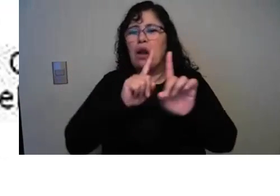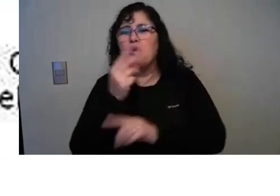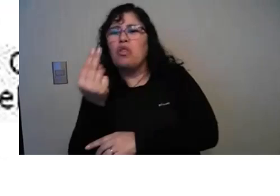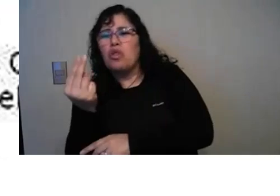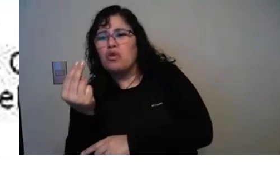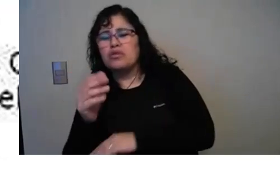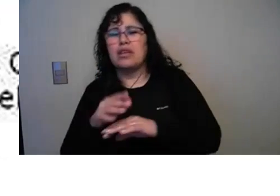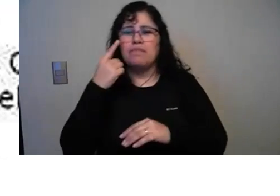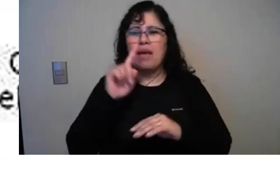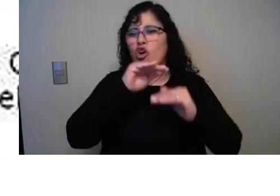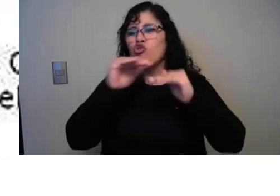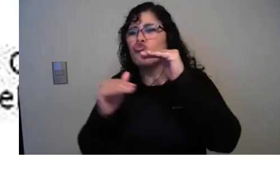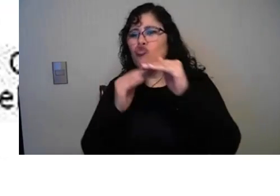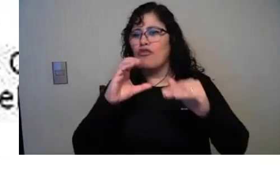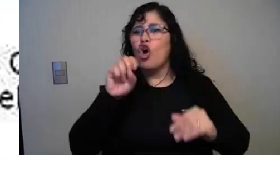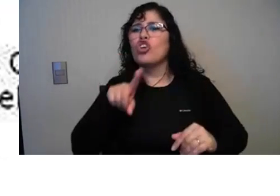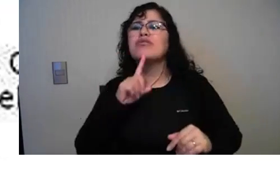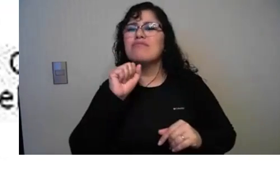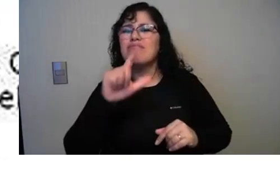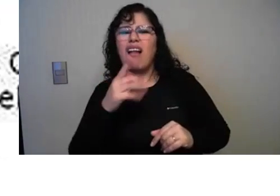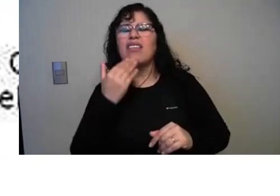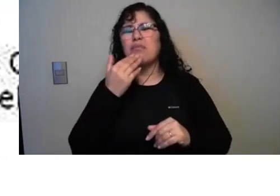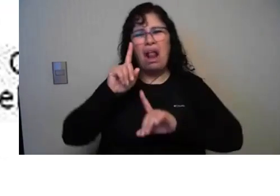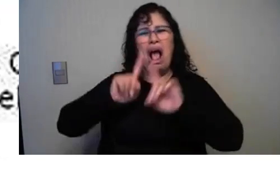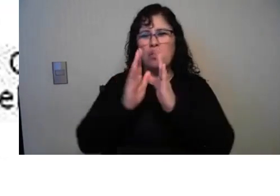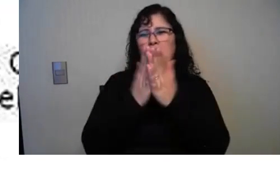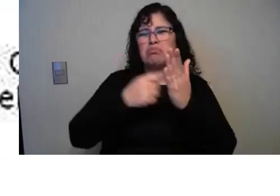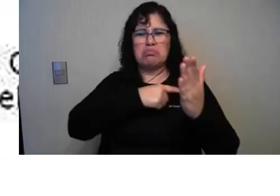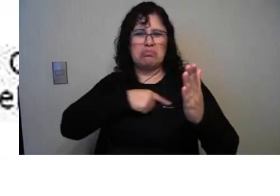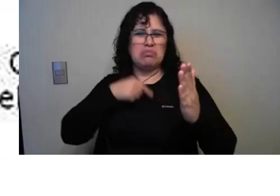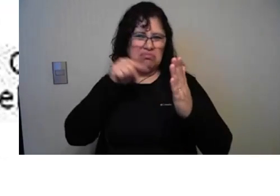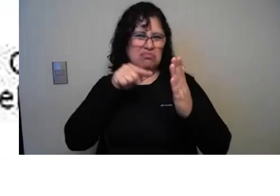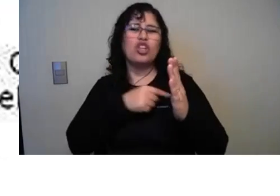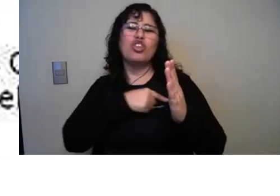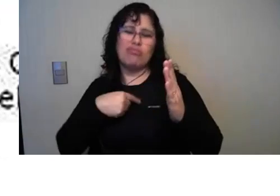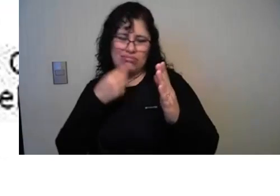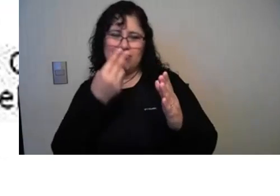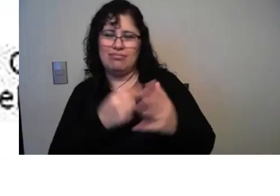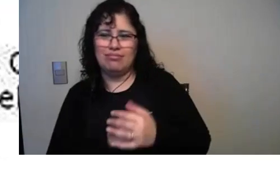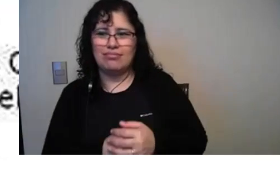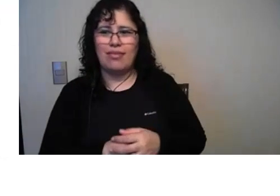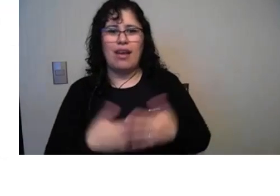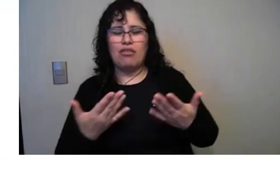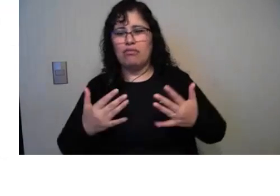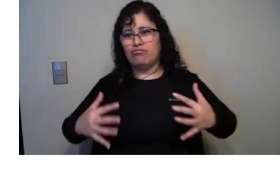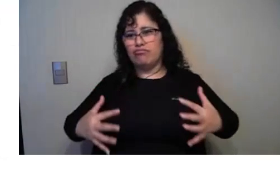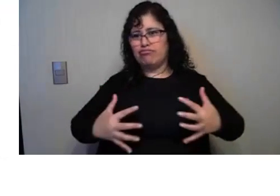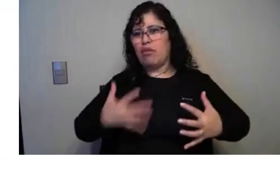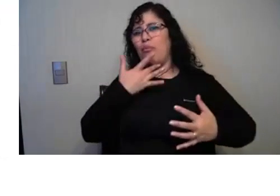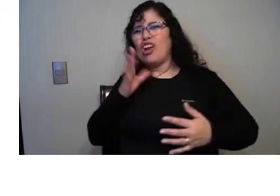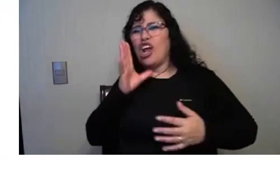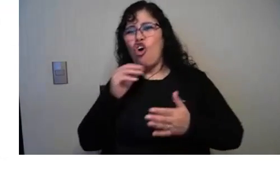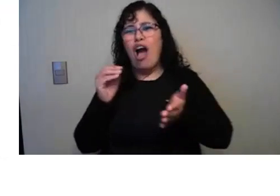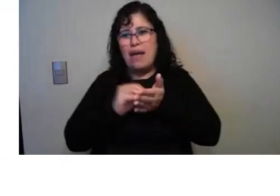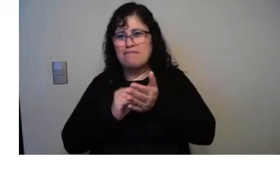¿ya? Porque no hay otra costilla a nivel lumbar.